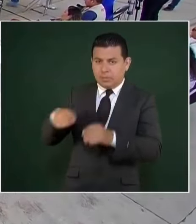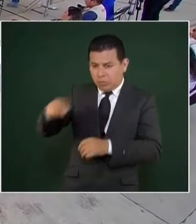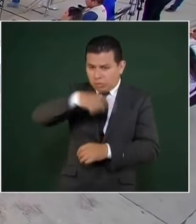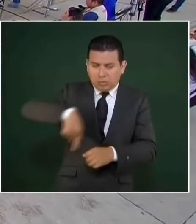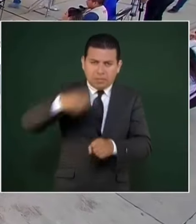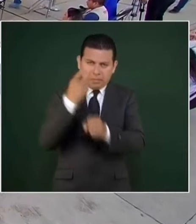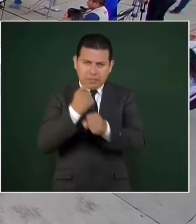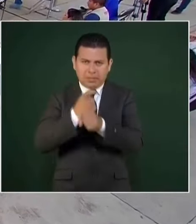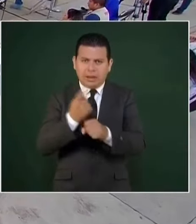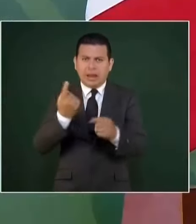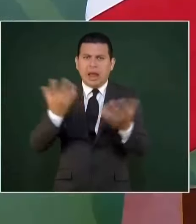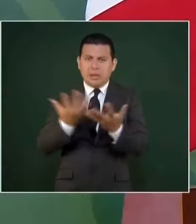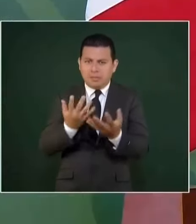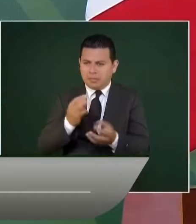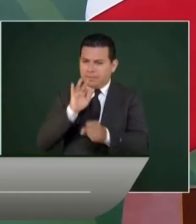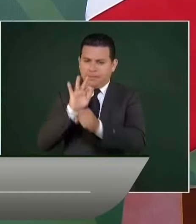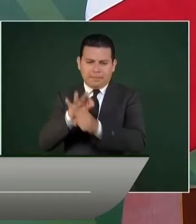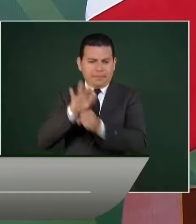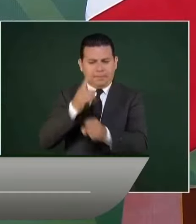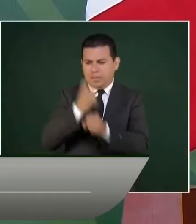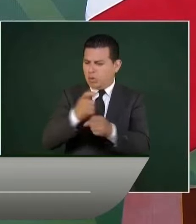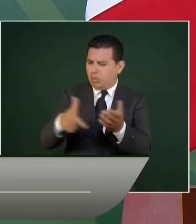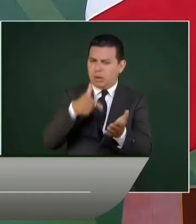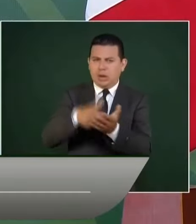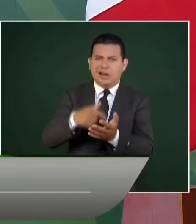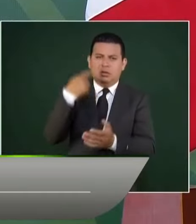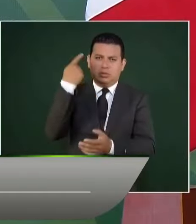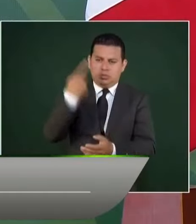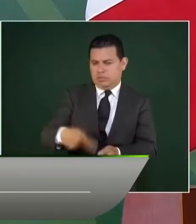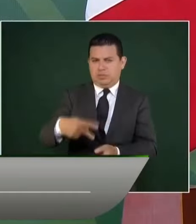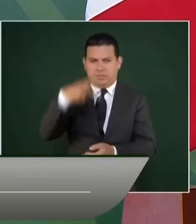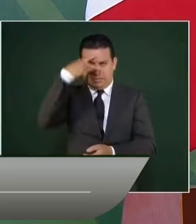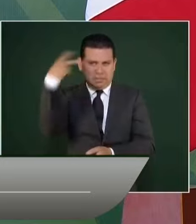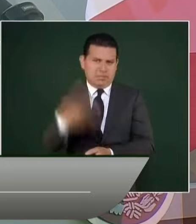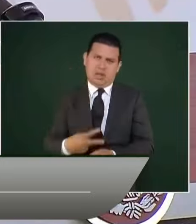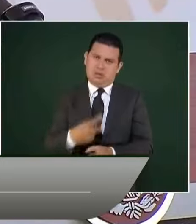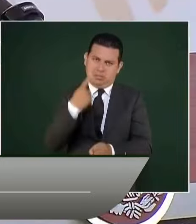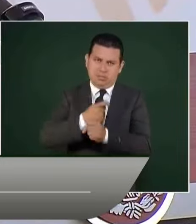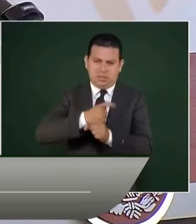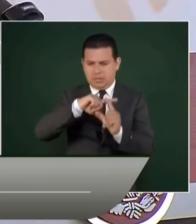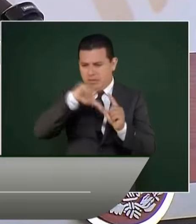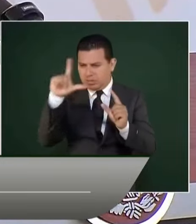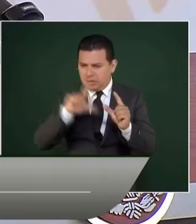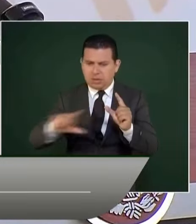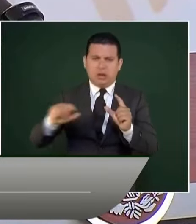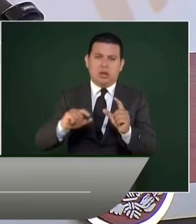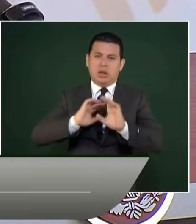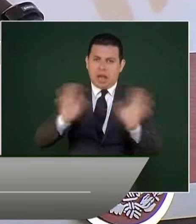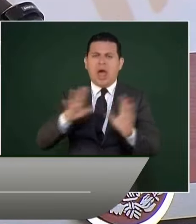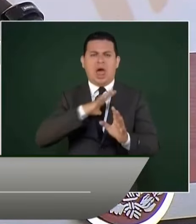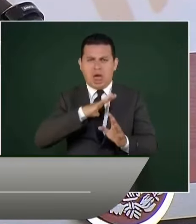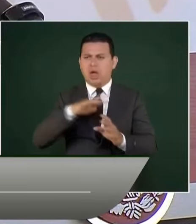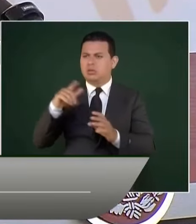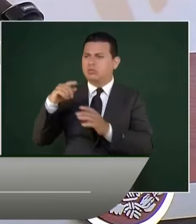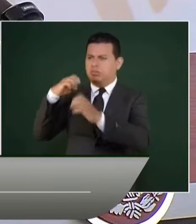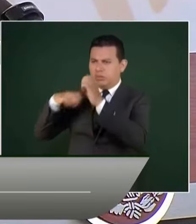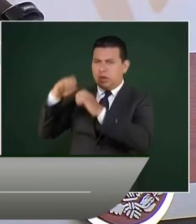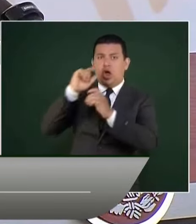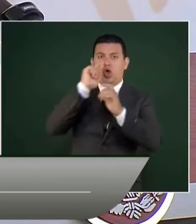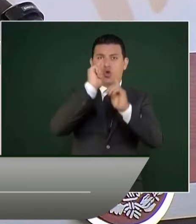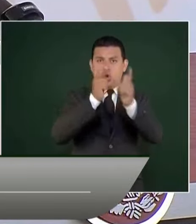Nosotros vamos a proteger en primer lugar a nuestros connacionales. Y tenemos 11 consulados en Texas